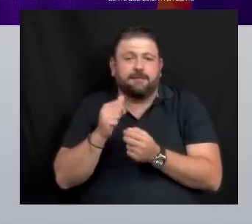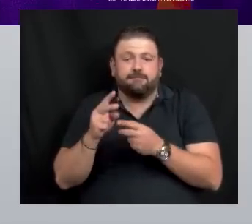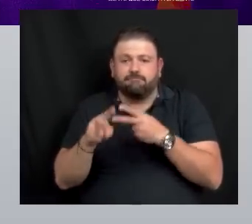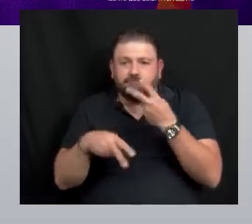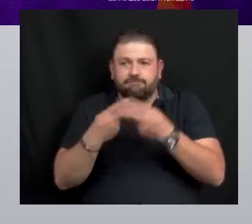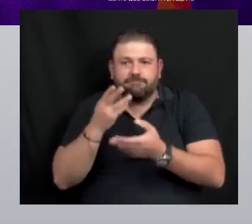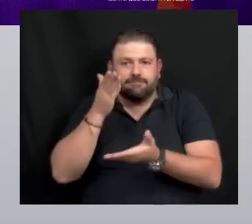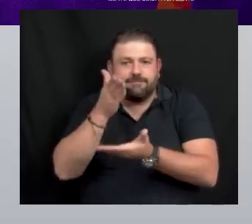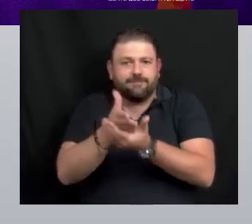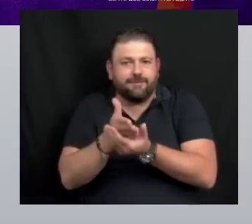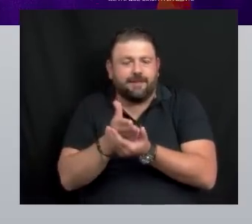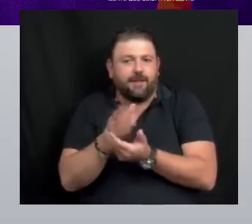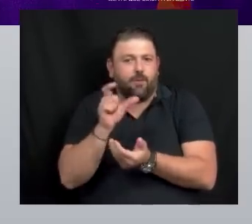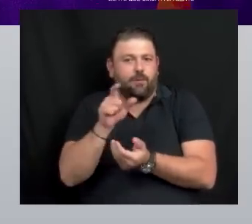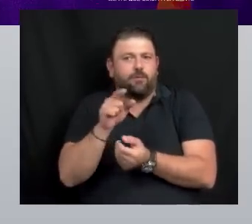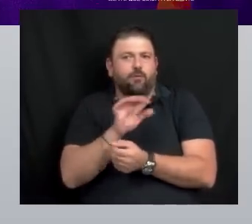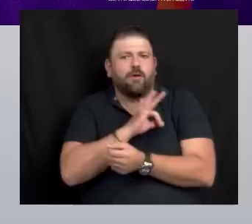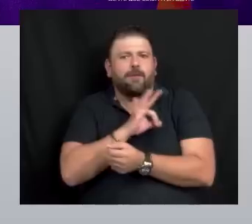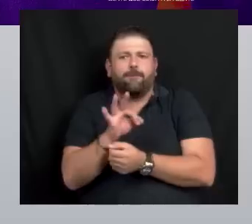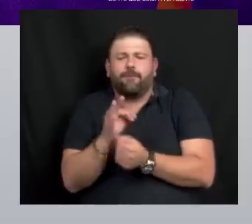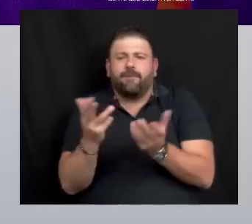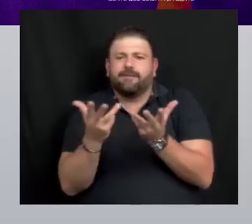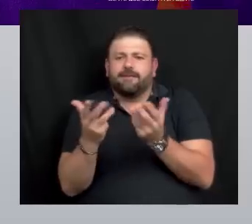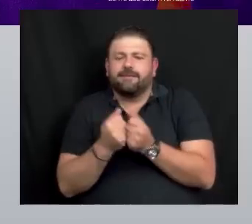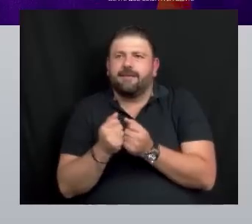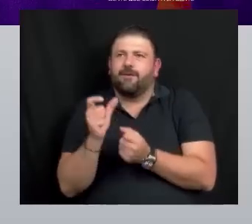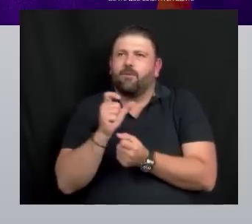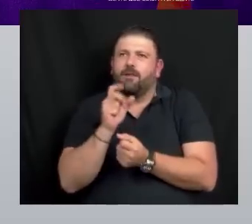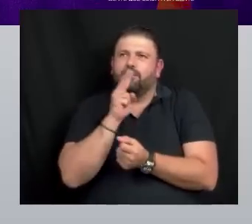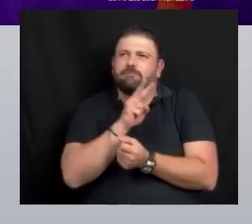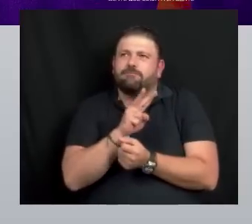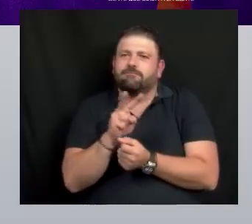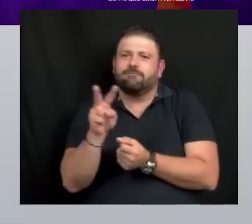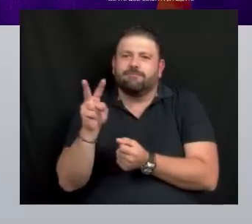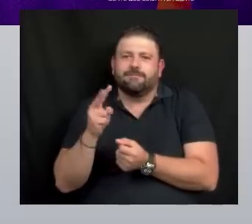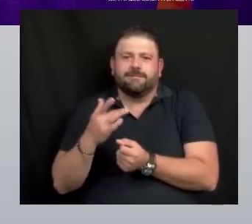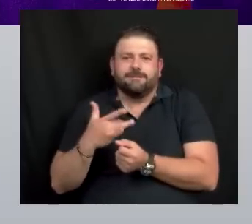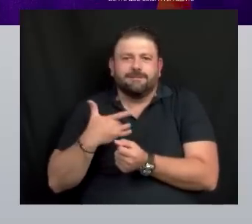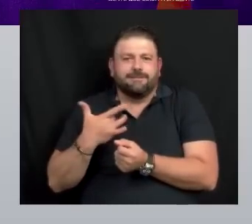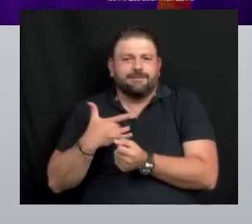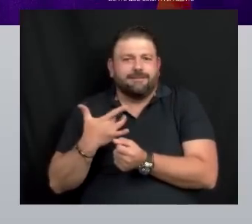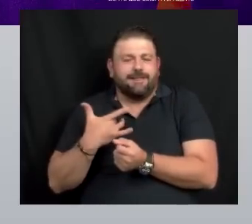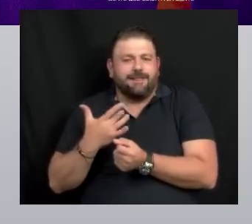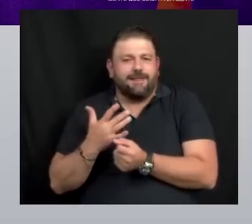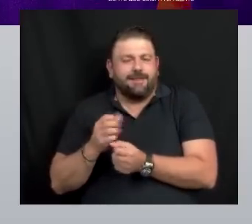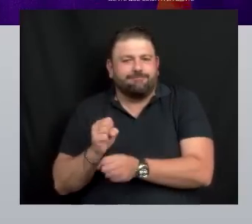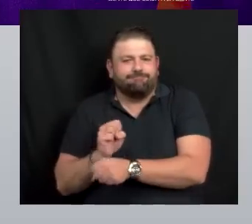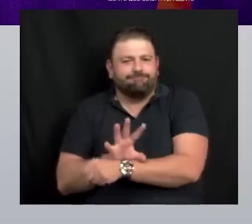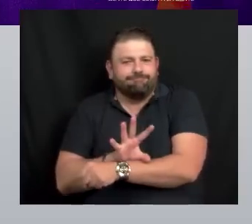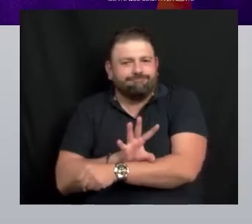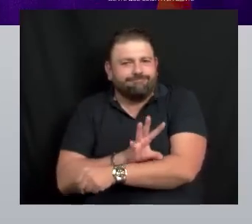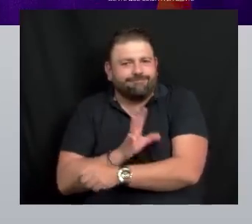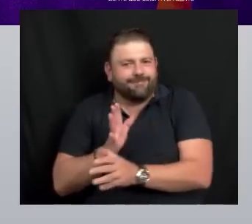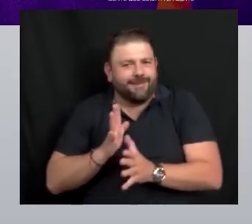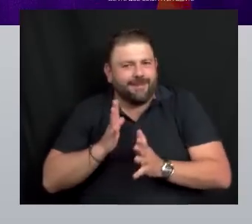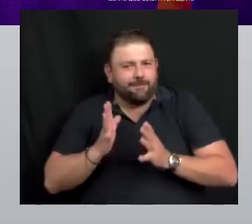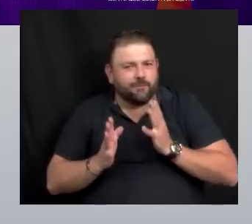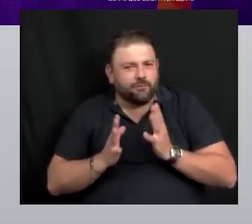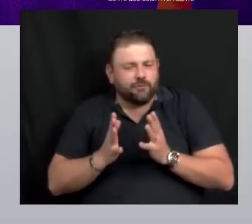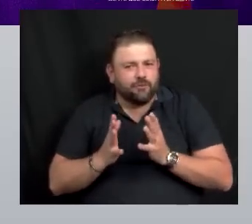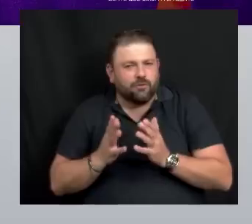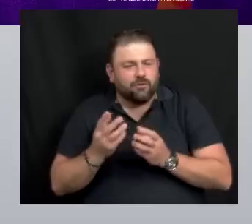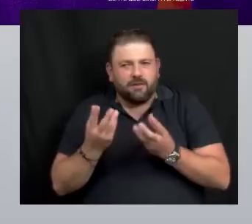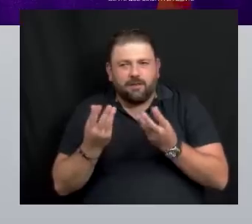¿qué puedes hacer por emoción? ¿Qué puedes hacer por la emoción de saber que vas a lograr las cosas? Y lo más importante en este principio